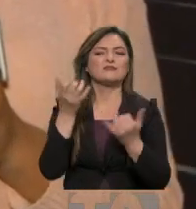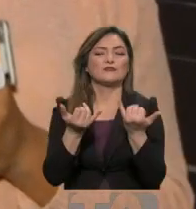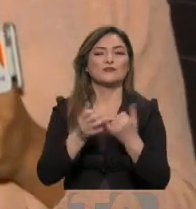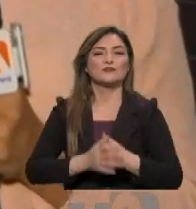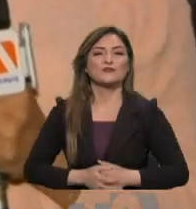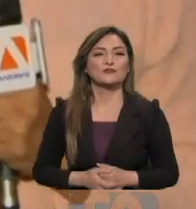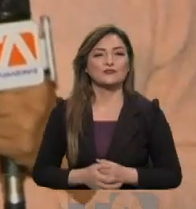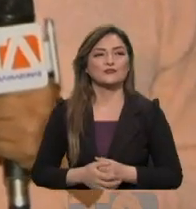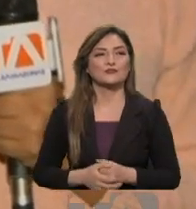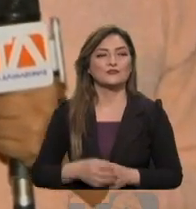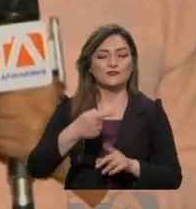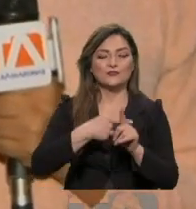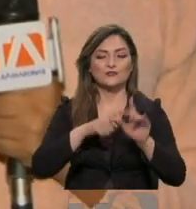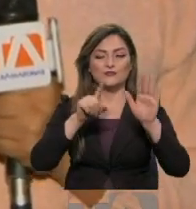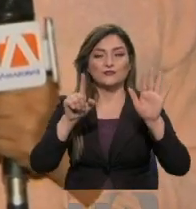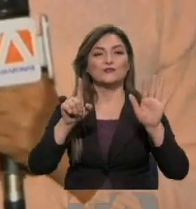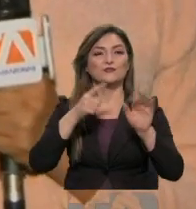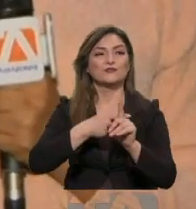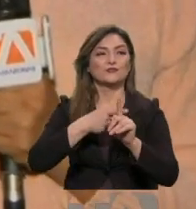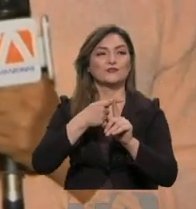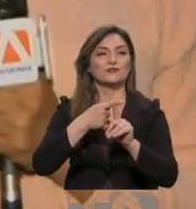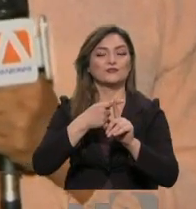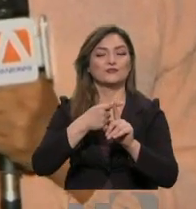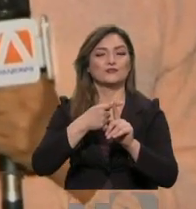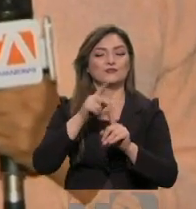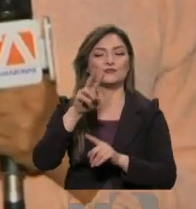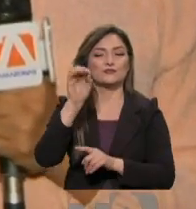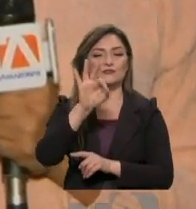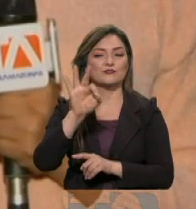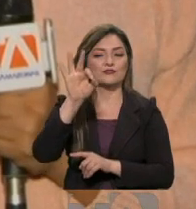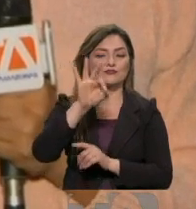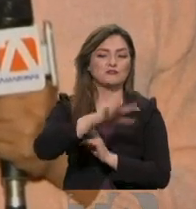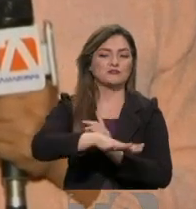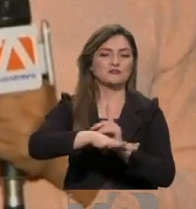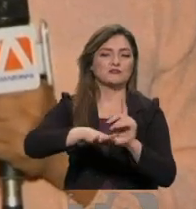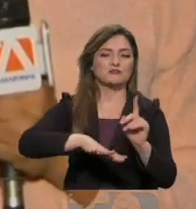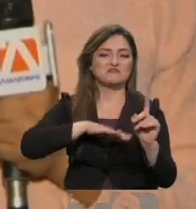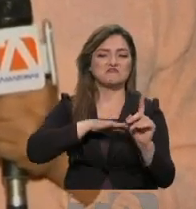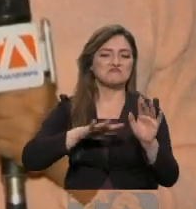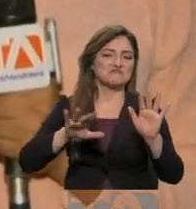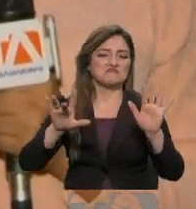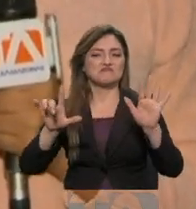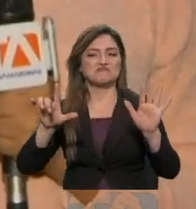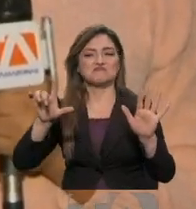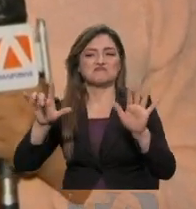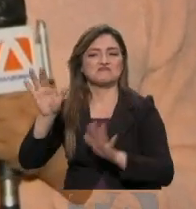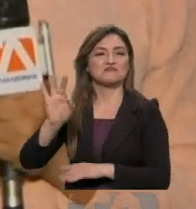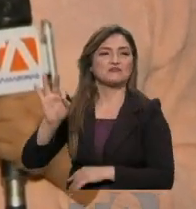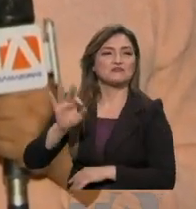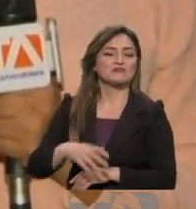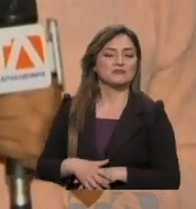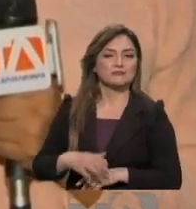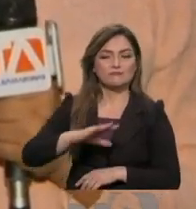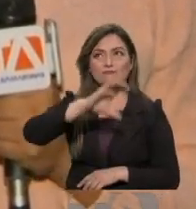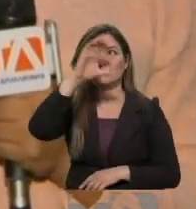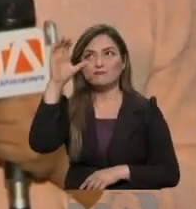día, pues existe una mínima de 6, una máxima de 20 y una sensación térmica de 7. El cielo está nublado a